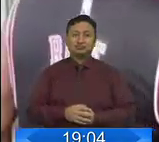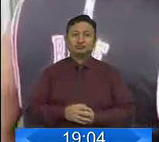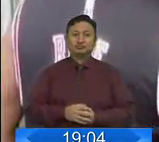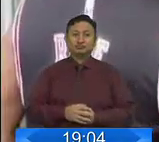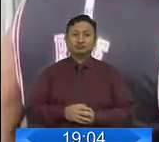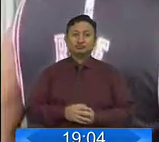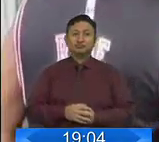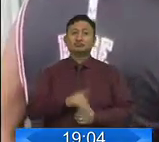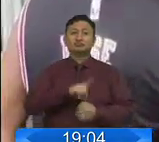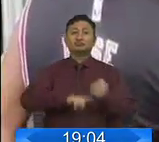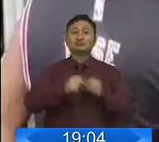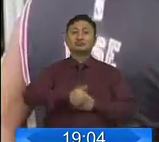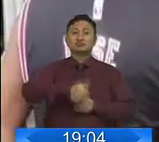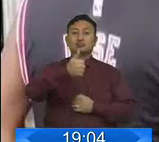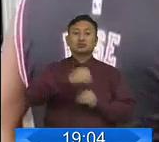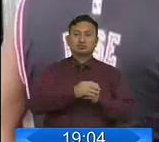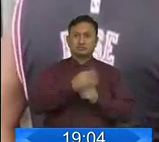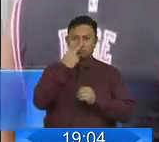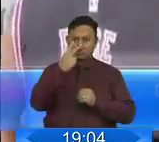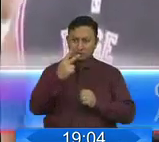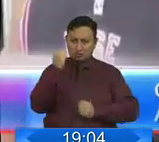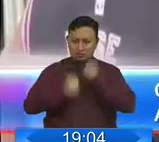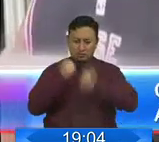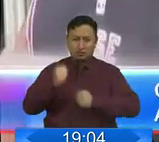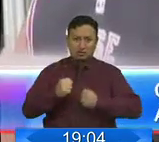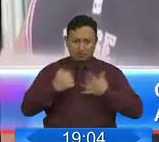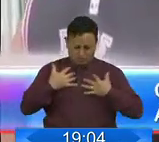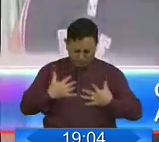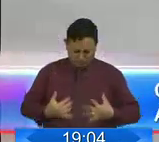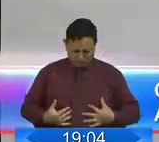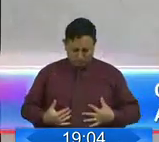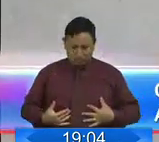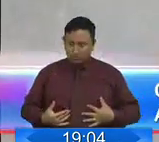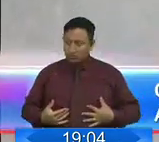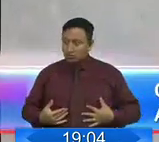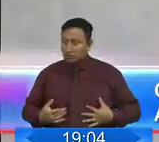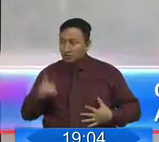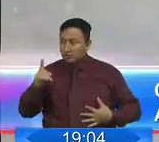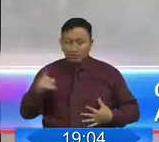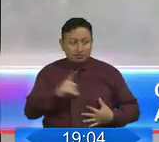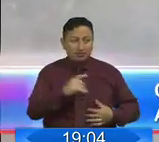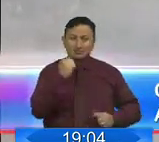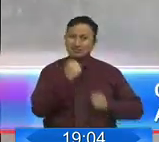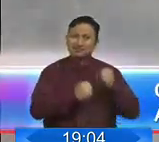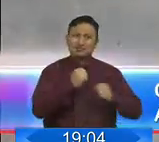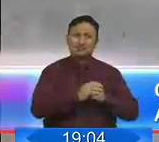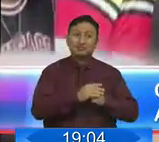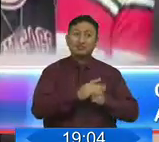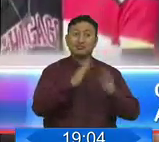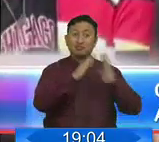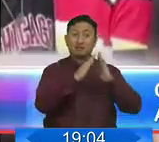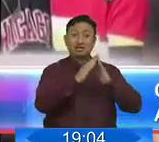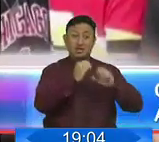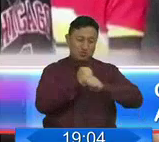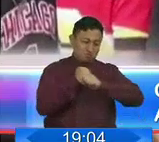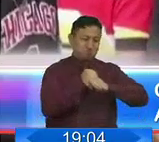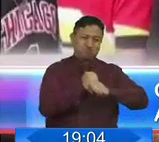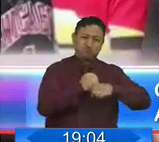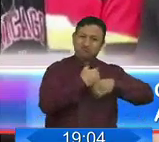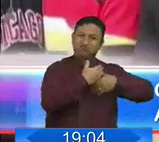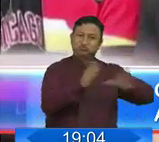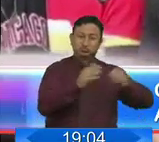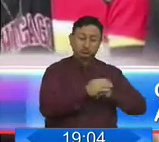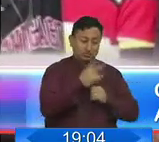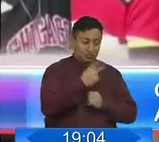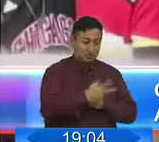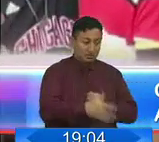Su hijo mayor lo vio correr manchado de sangre. Inmediatamente se dirigió hasta la casa y le dio fuertes golpes a la puerta y vio la terrible escena.